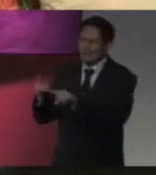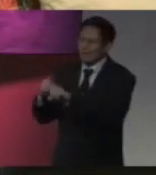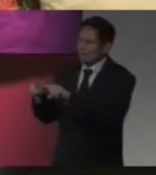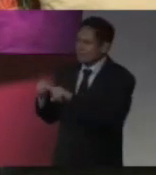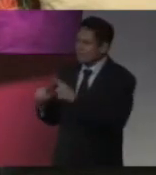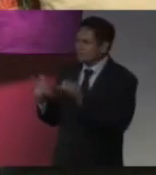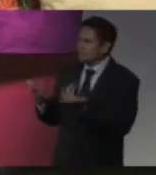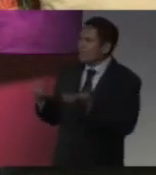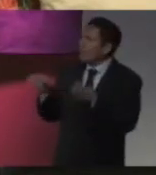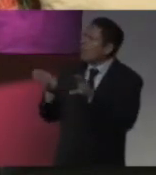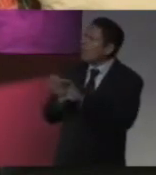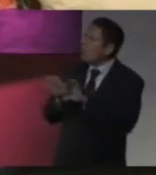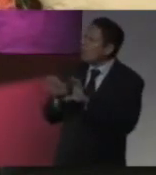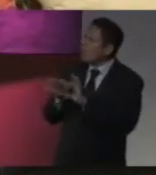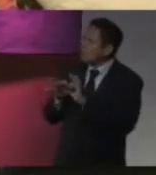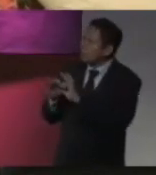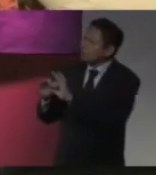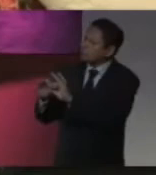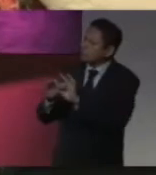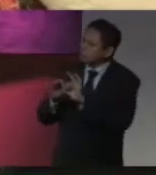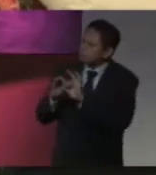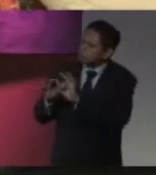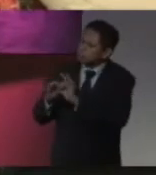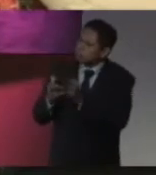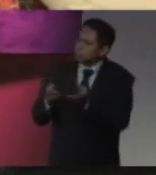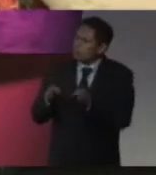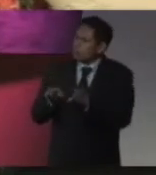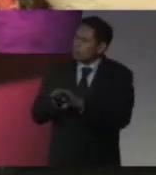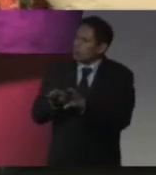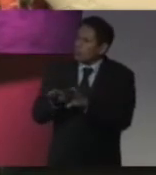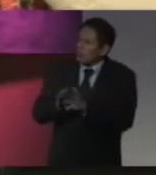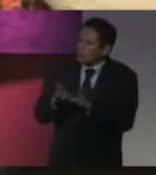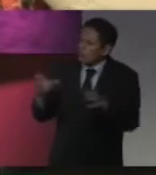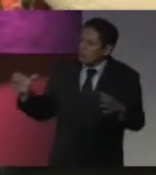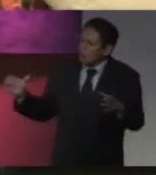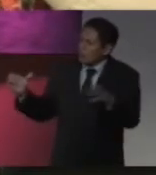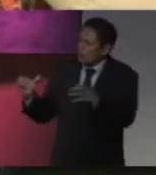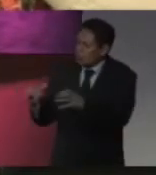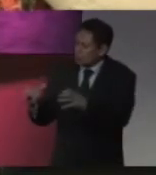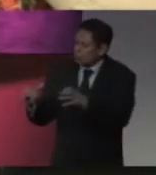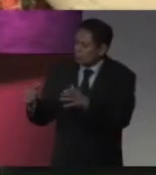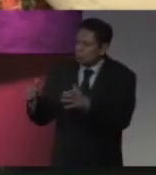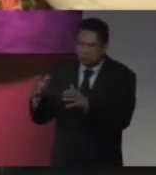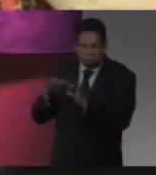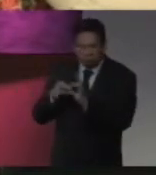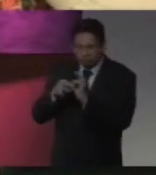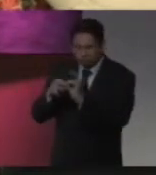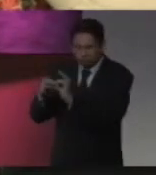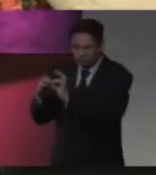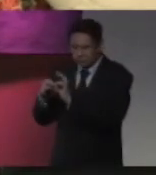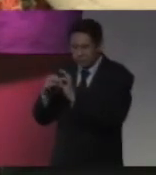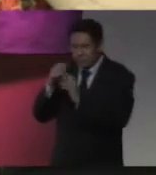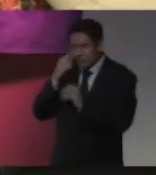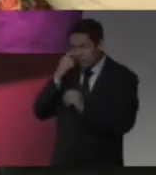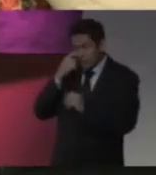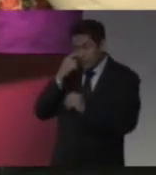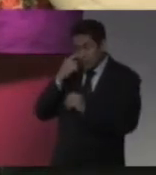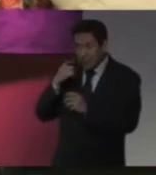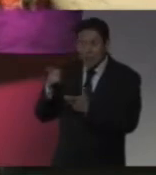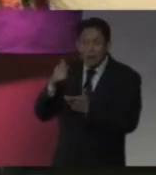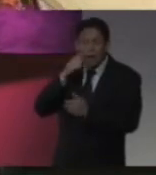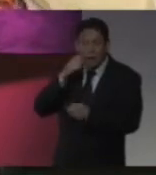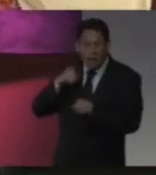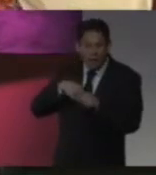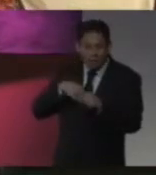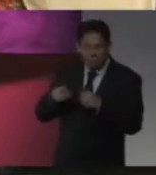lograron esa posibilidad de colectividad horizontal entre mujeres de todos los colores, de